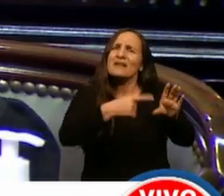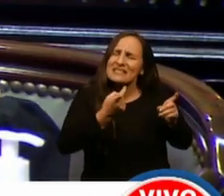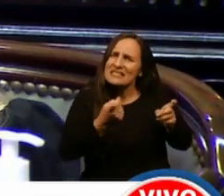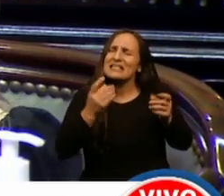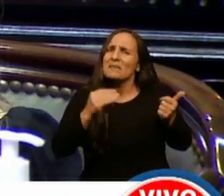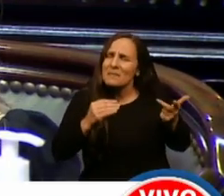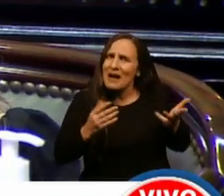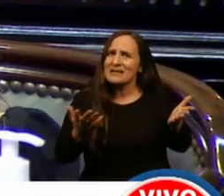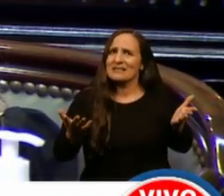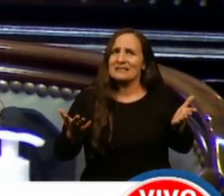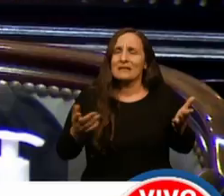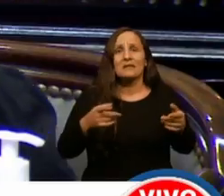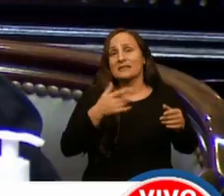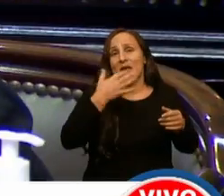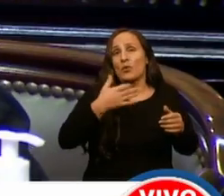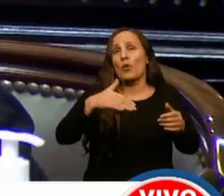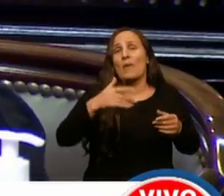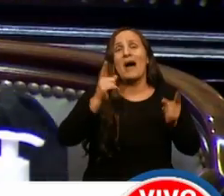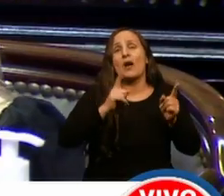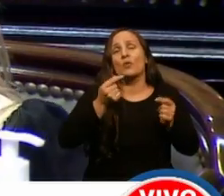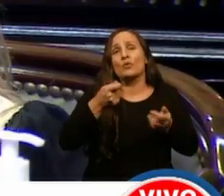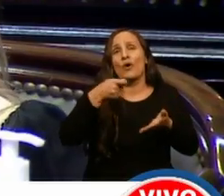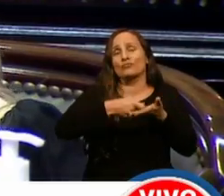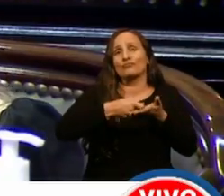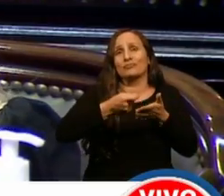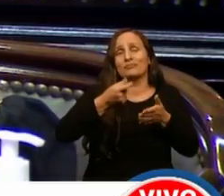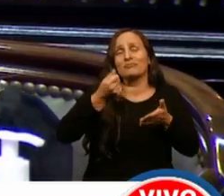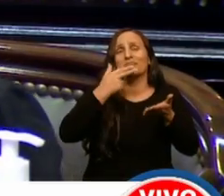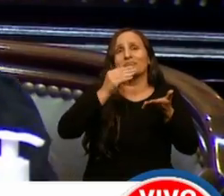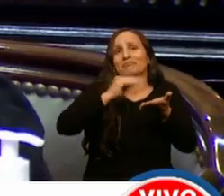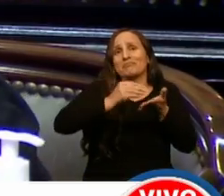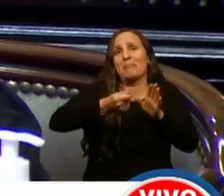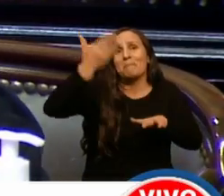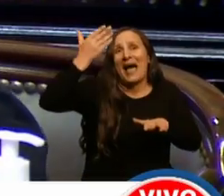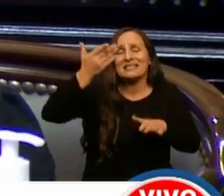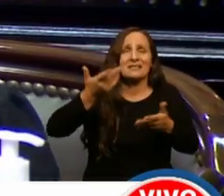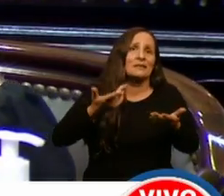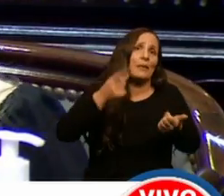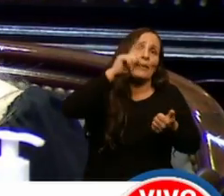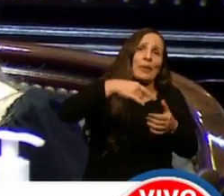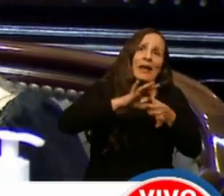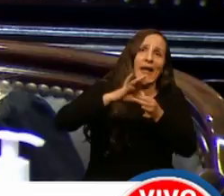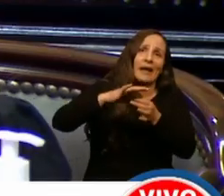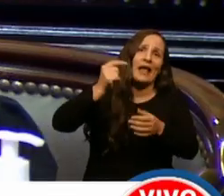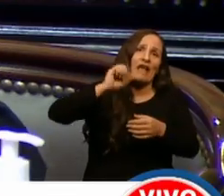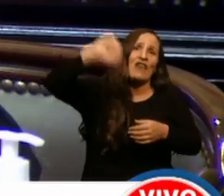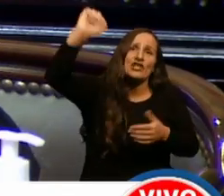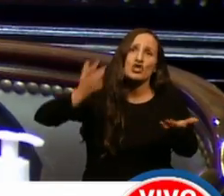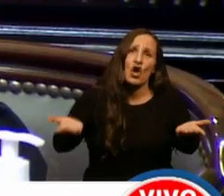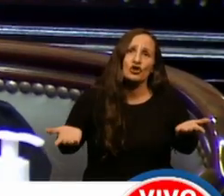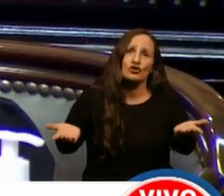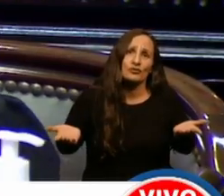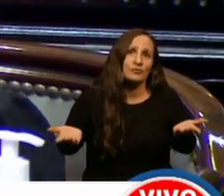mayor aumento de precios y por ende mayor inflación y más de la inflación todos los argentinos sabemos qué significa